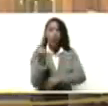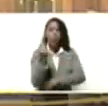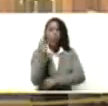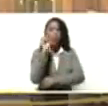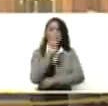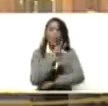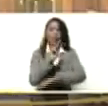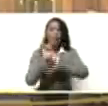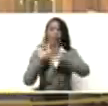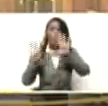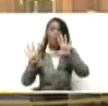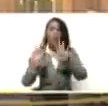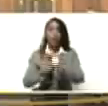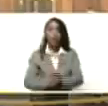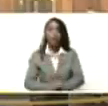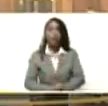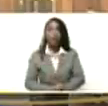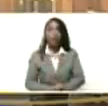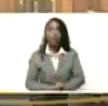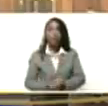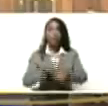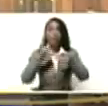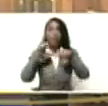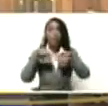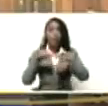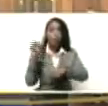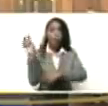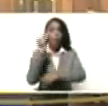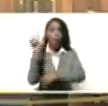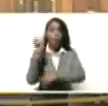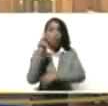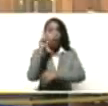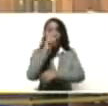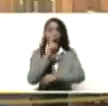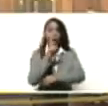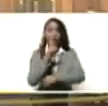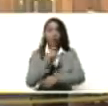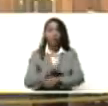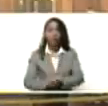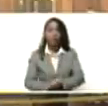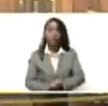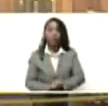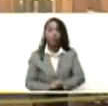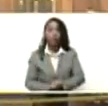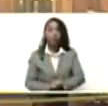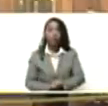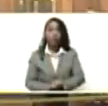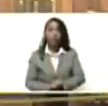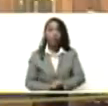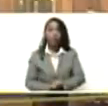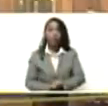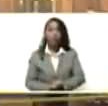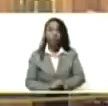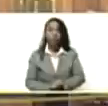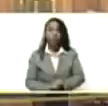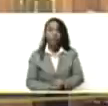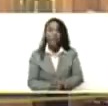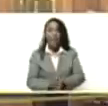tenga ritmo de crecimiento que la economía se recupere